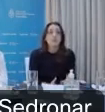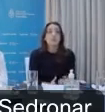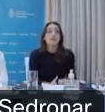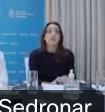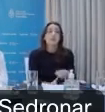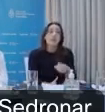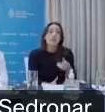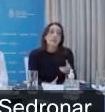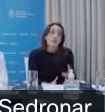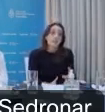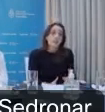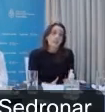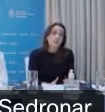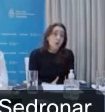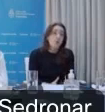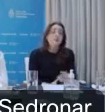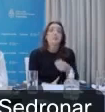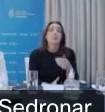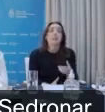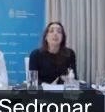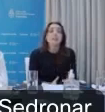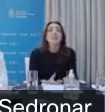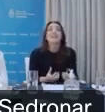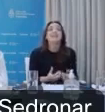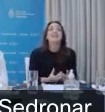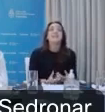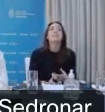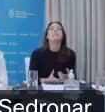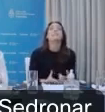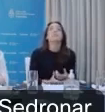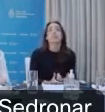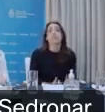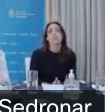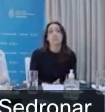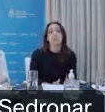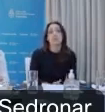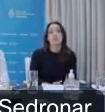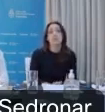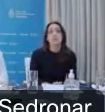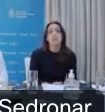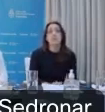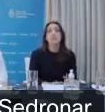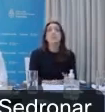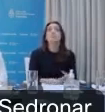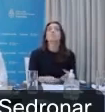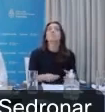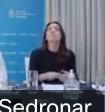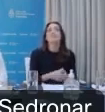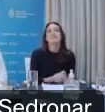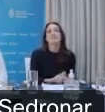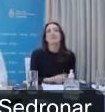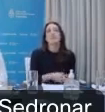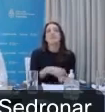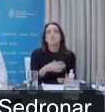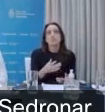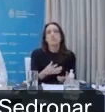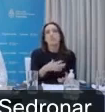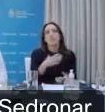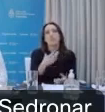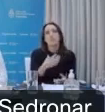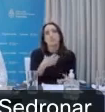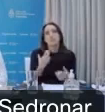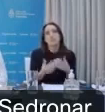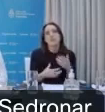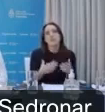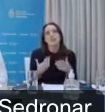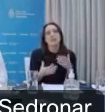¿no? Que tienen los jóvenes en sus carencias que si vemos su potencia, ¿no? Esto circula mucho, seguro